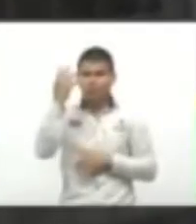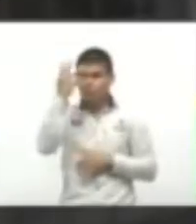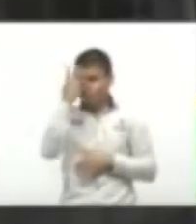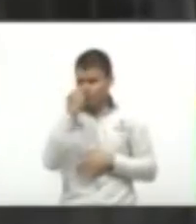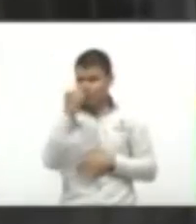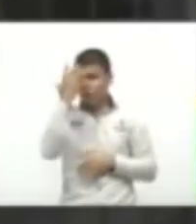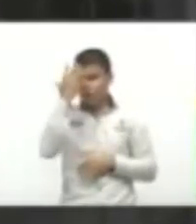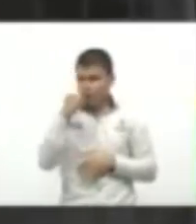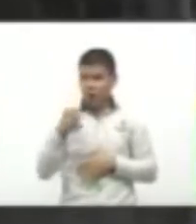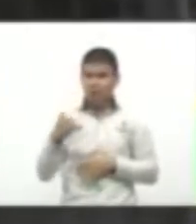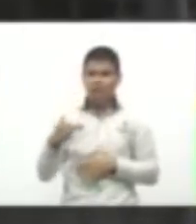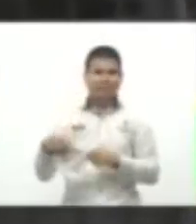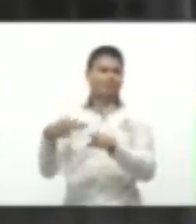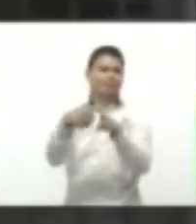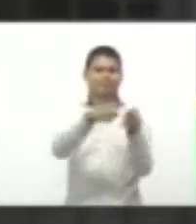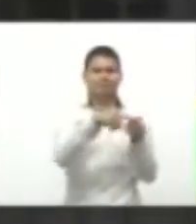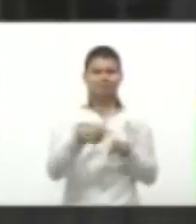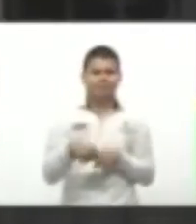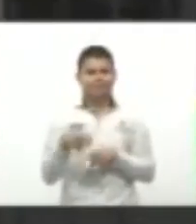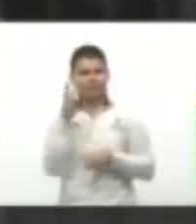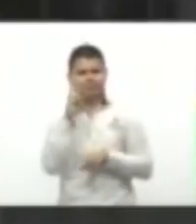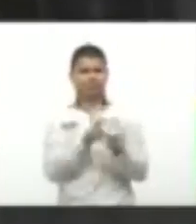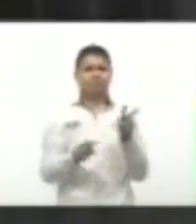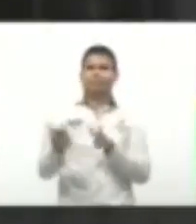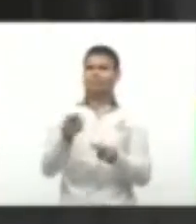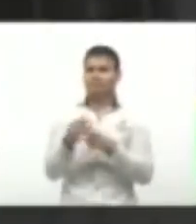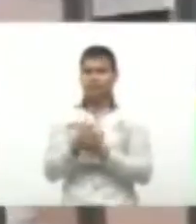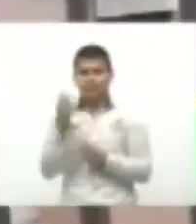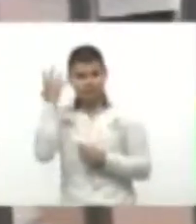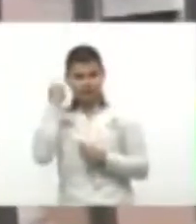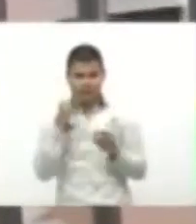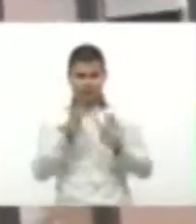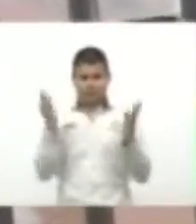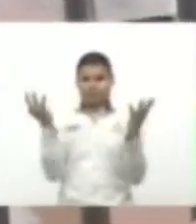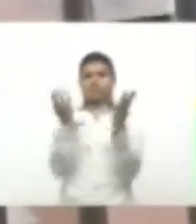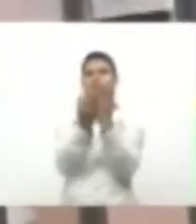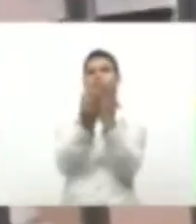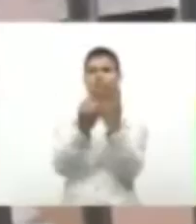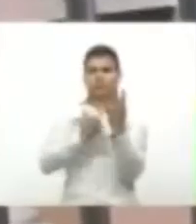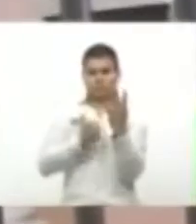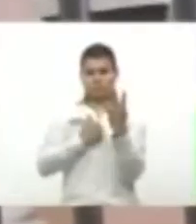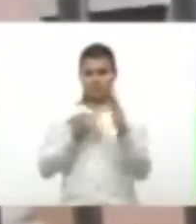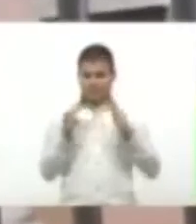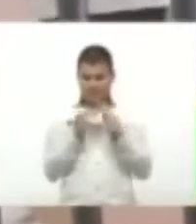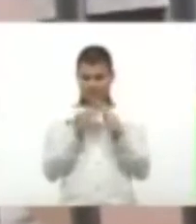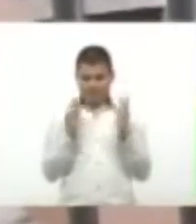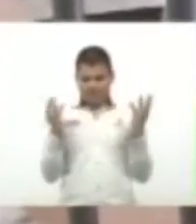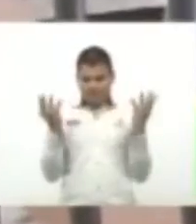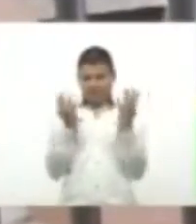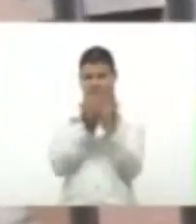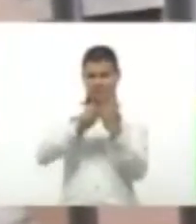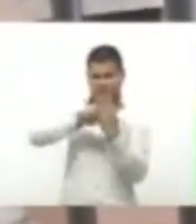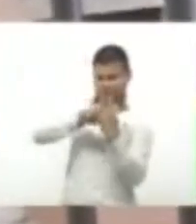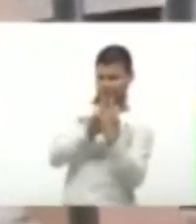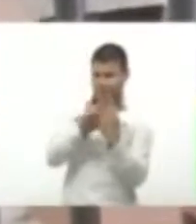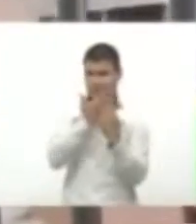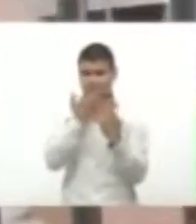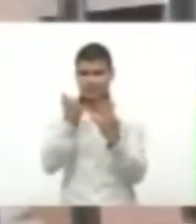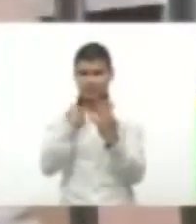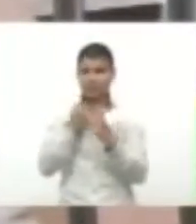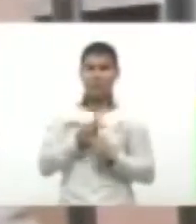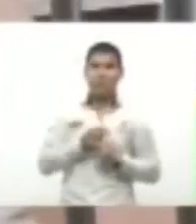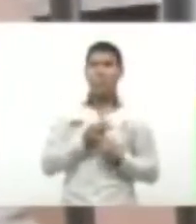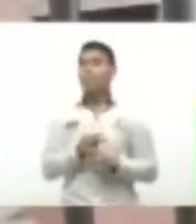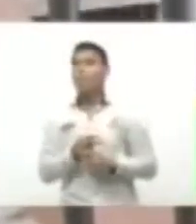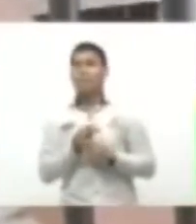rejas, encarcelados, encerrados en sus viviendas. Estamos presos en nuestra casa, ya la gente está atemorizada porque